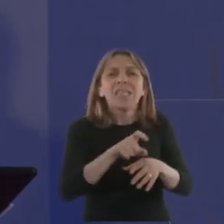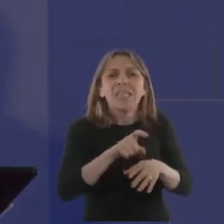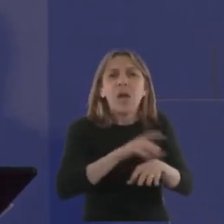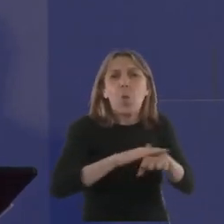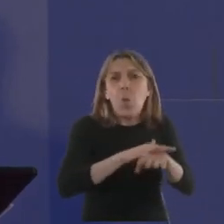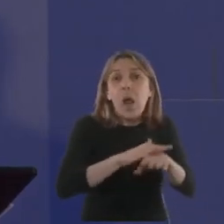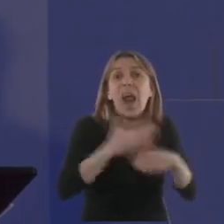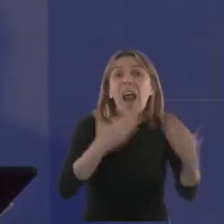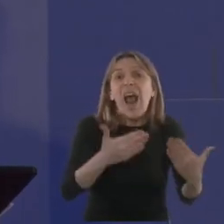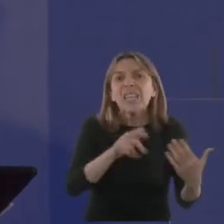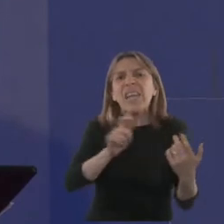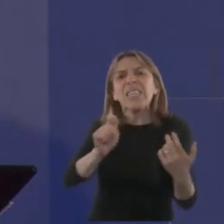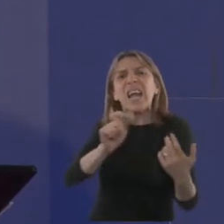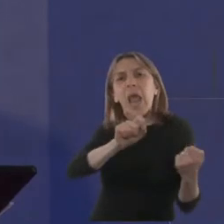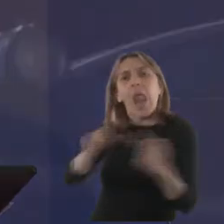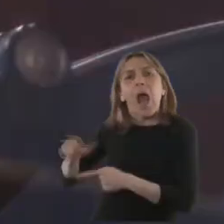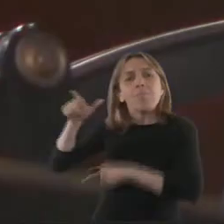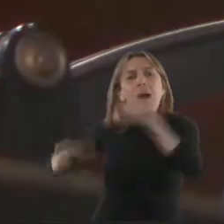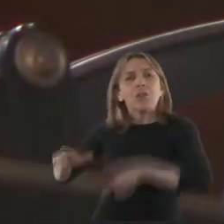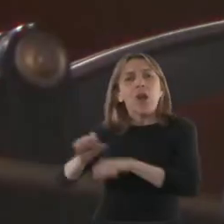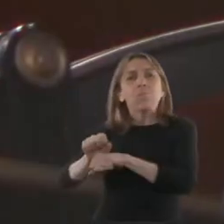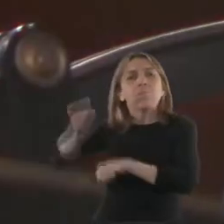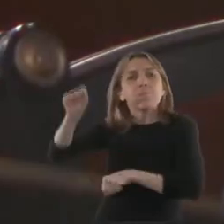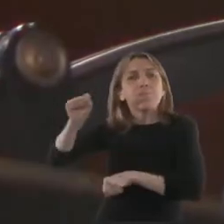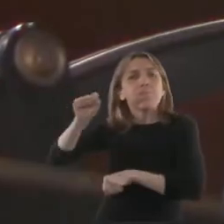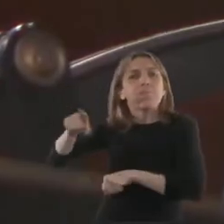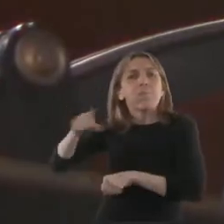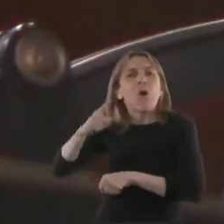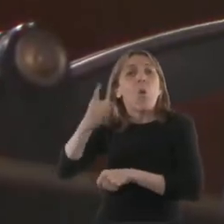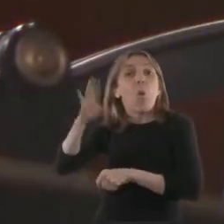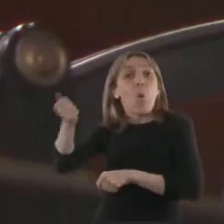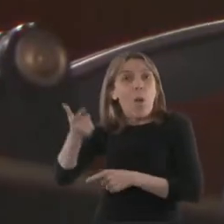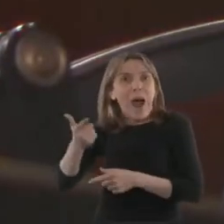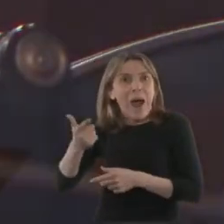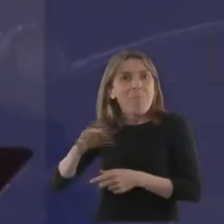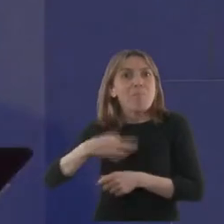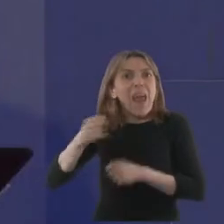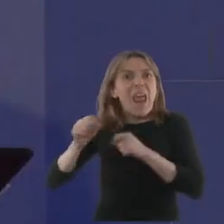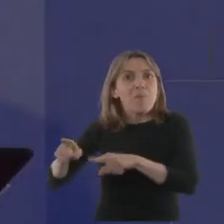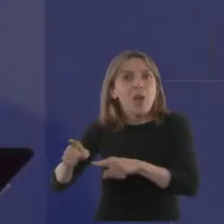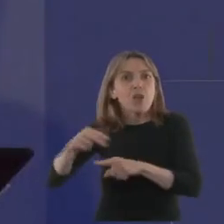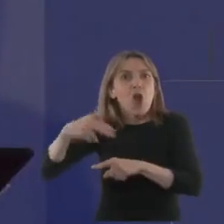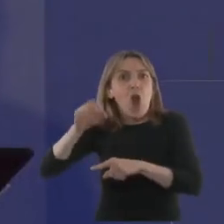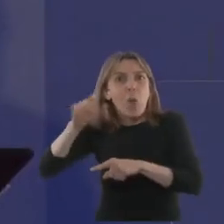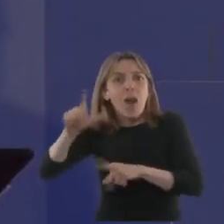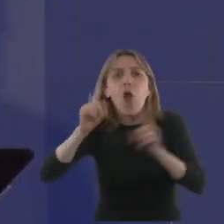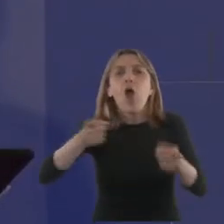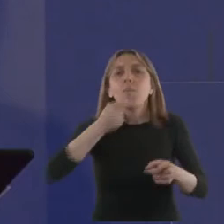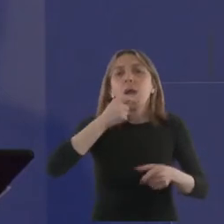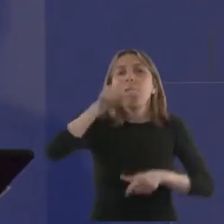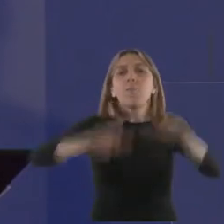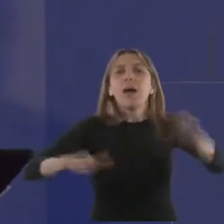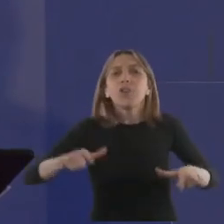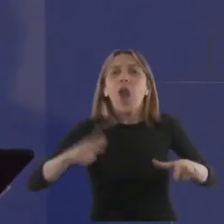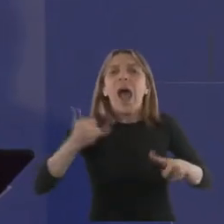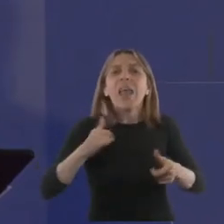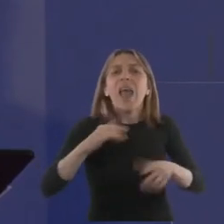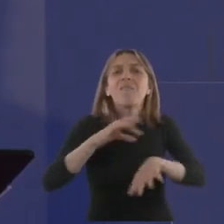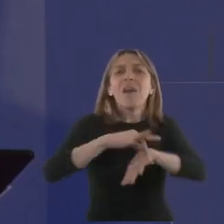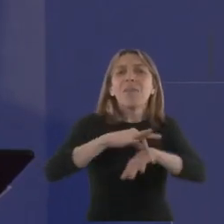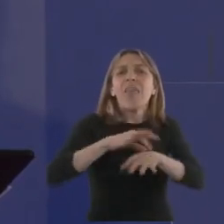premios Nobel de la universidad, o quienes pueden sobrellevar su vida con enfermedades como la diabetes, gracias a